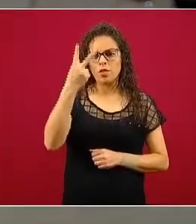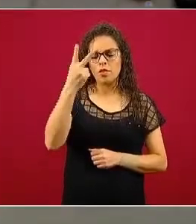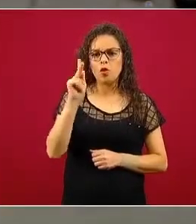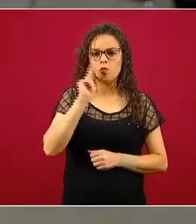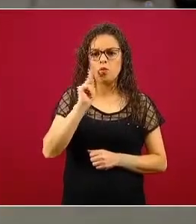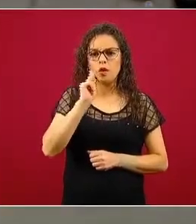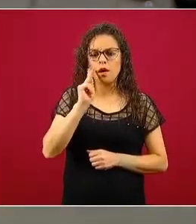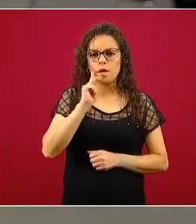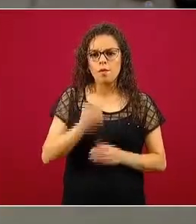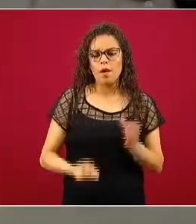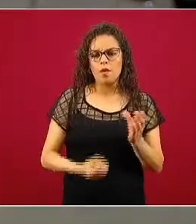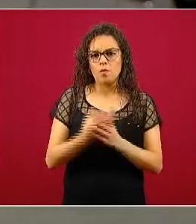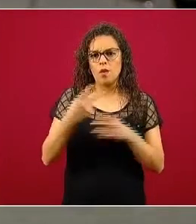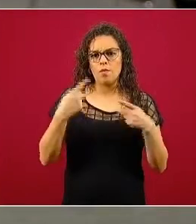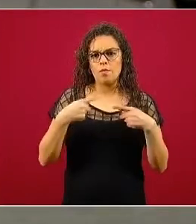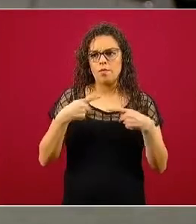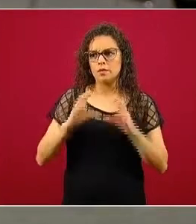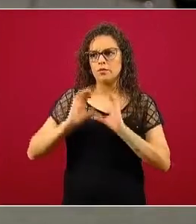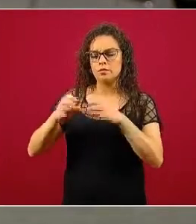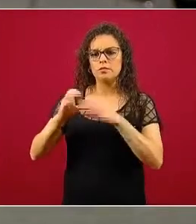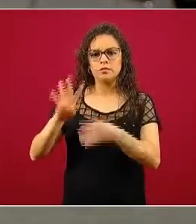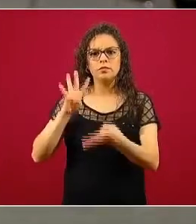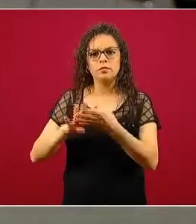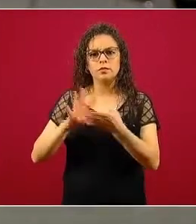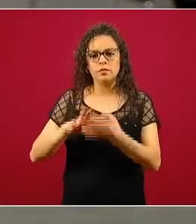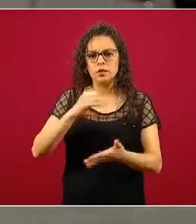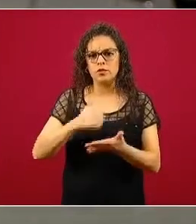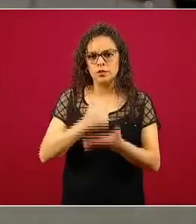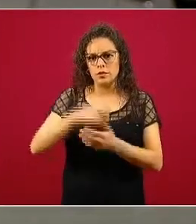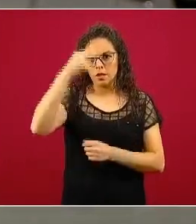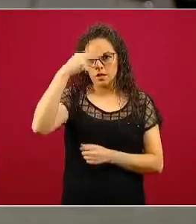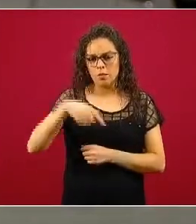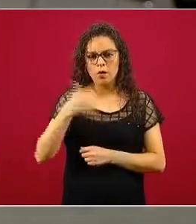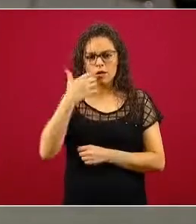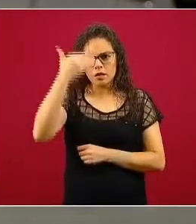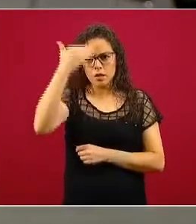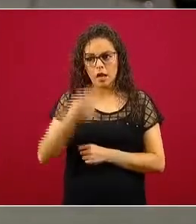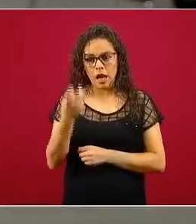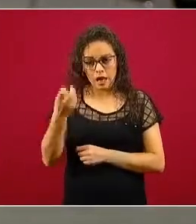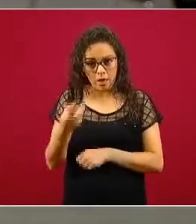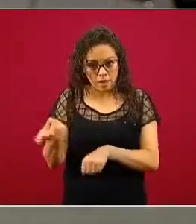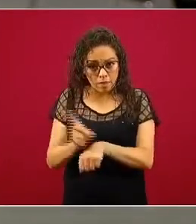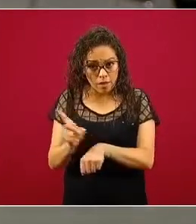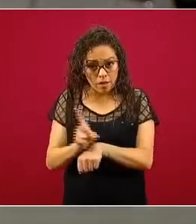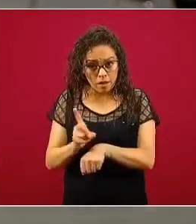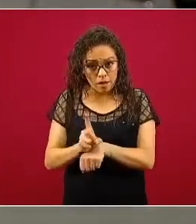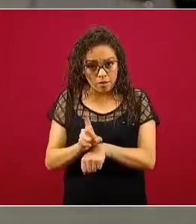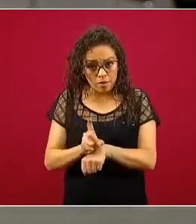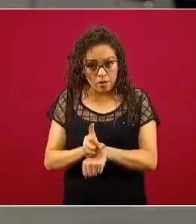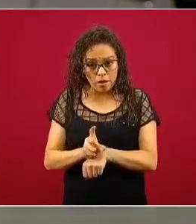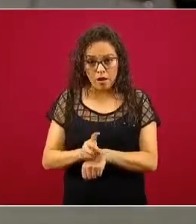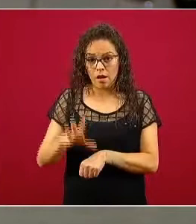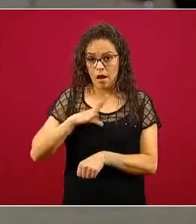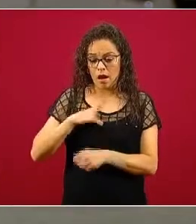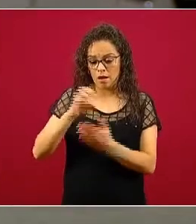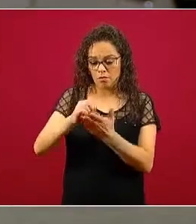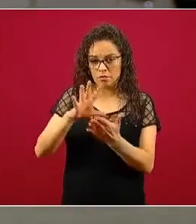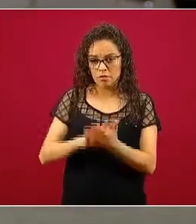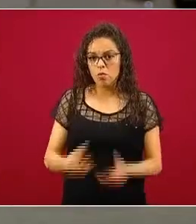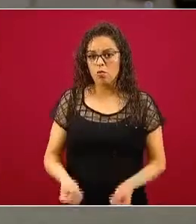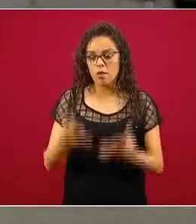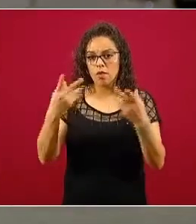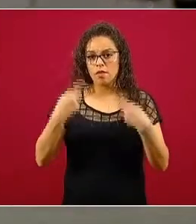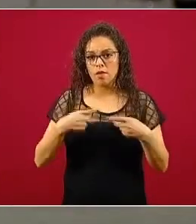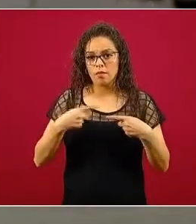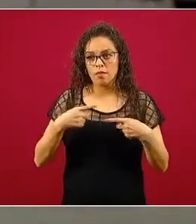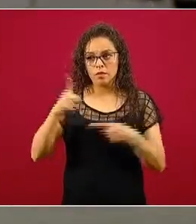a nuevos reclusos en la Ciudad de México. Quiero saber si esto se ha hecho diario, si tienen el reporte de cuántas personas